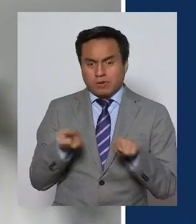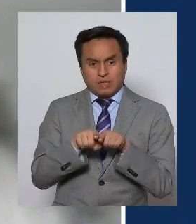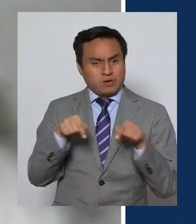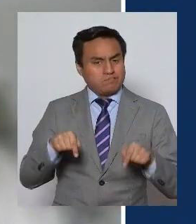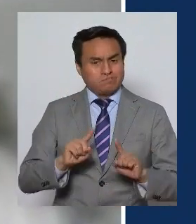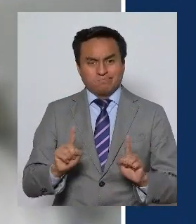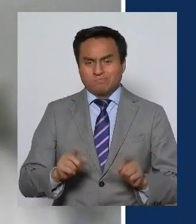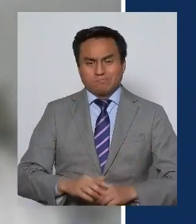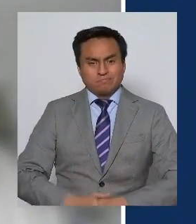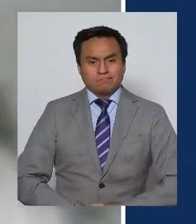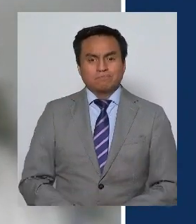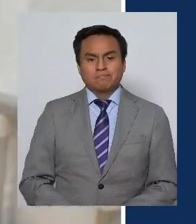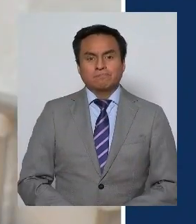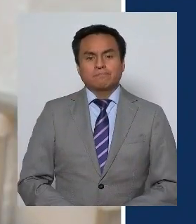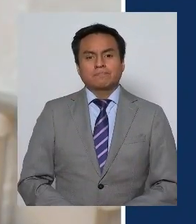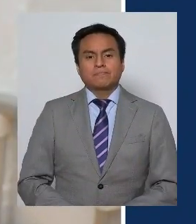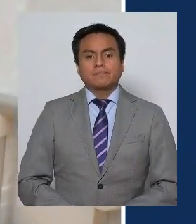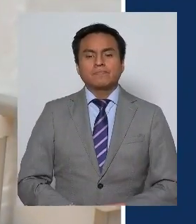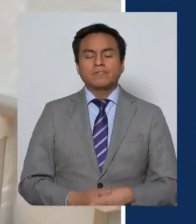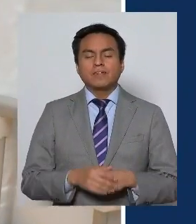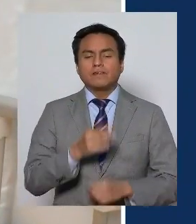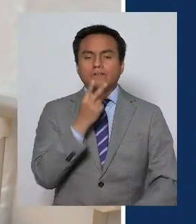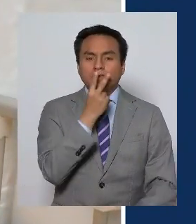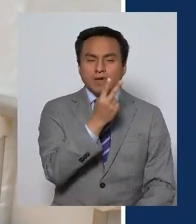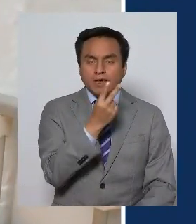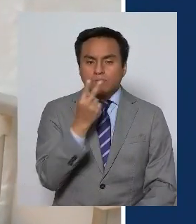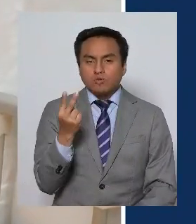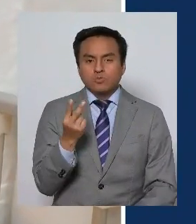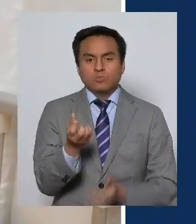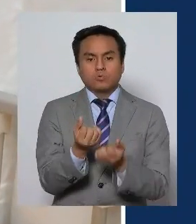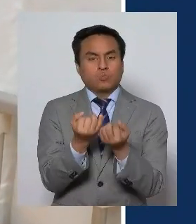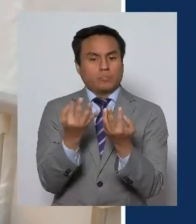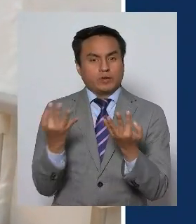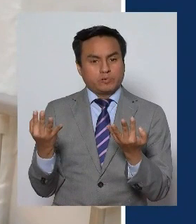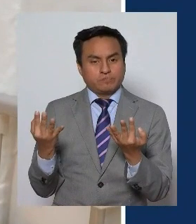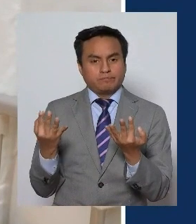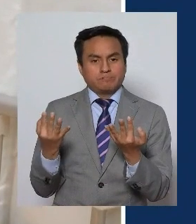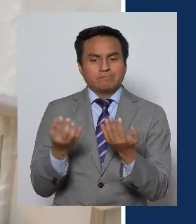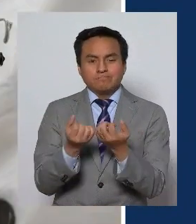hoy. Vemos que el número de